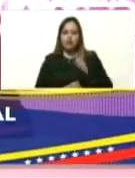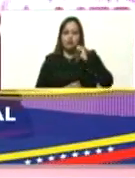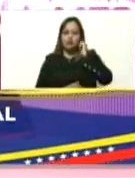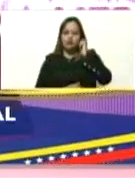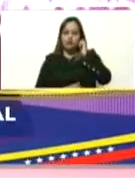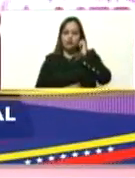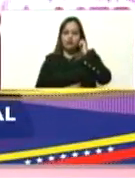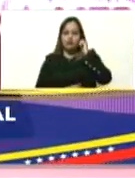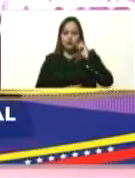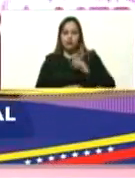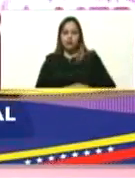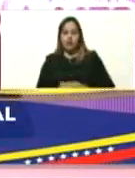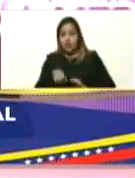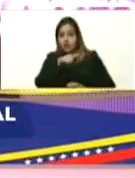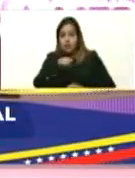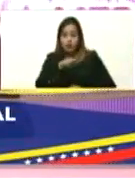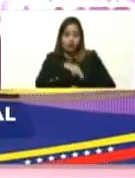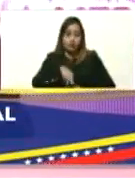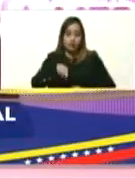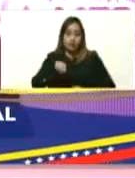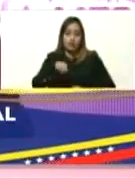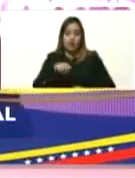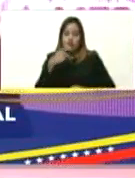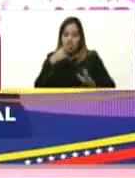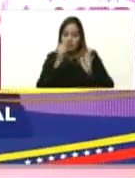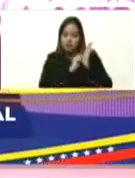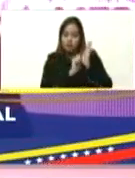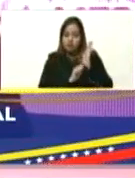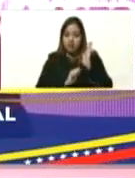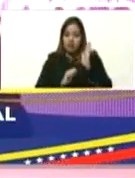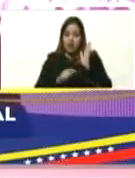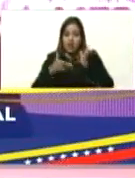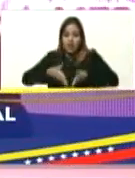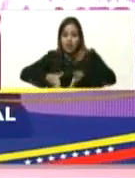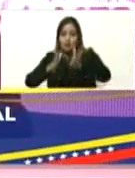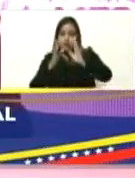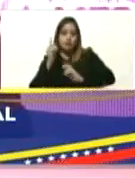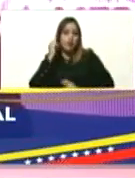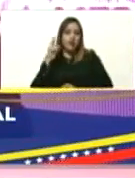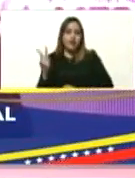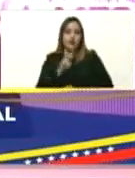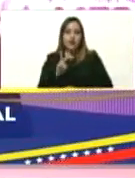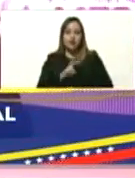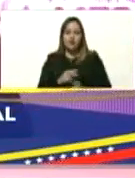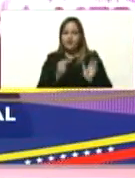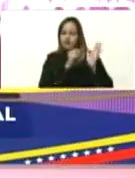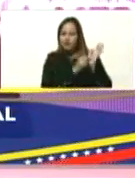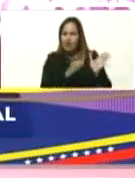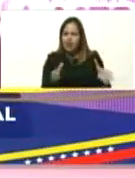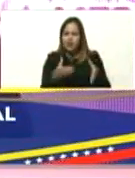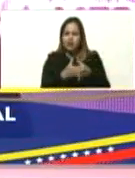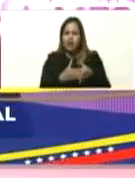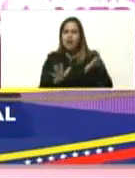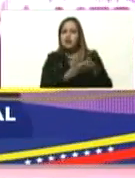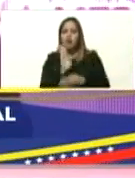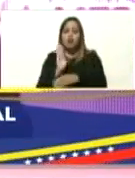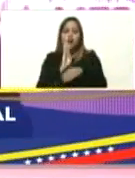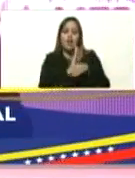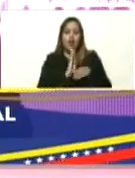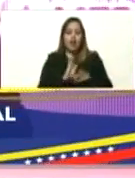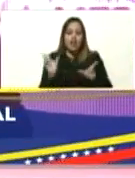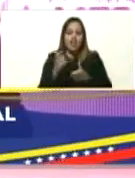ustedes en su documento de la ruta de la mujer venezolana. Se trata de la prevención del cáncer de